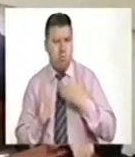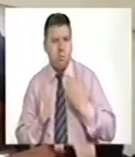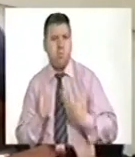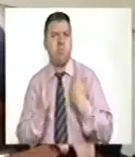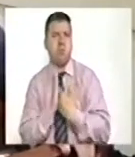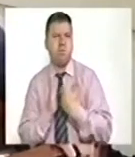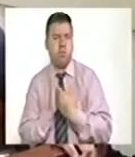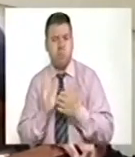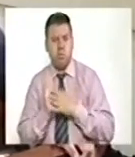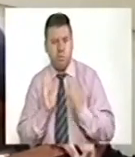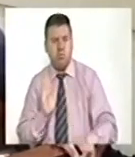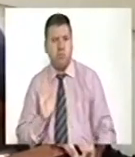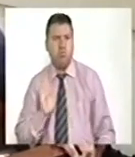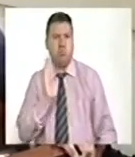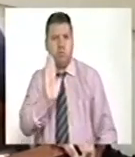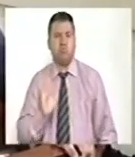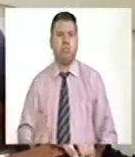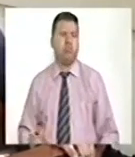parte